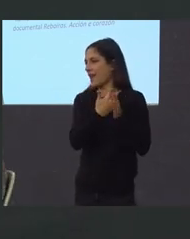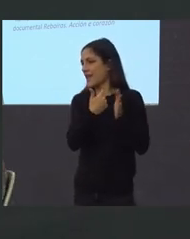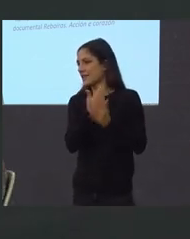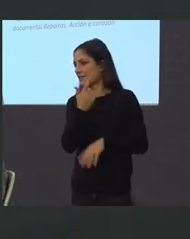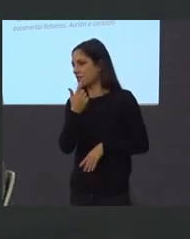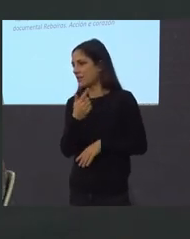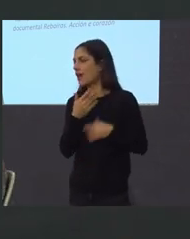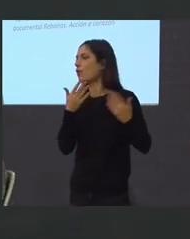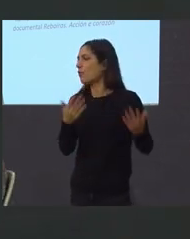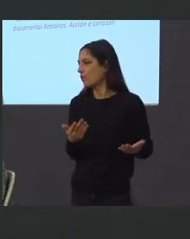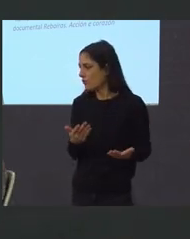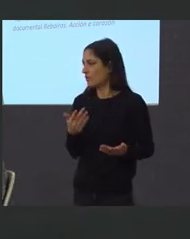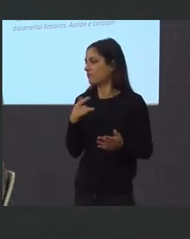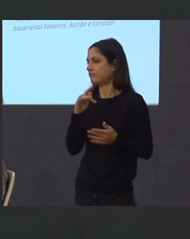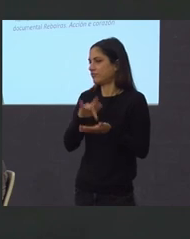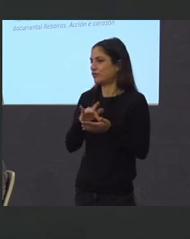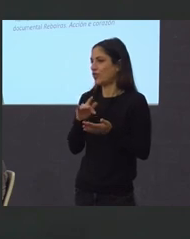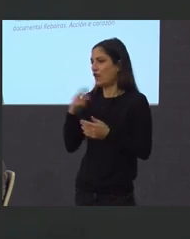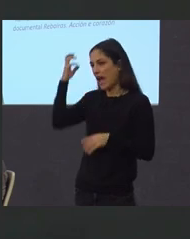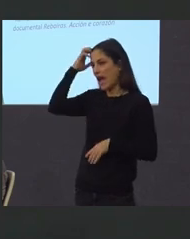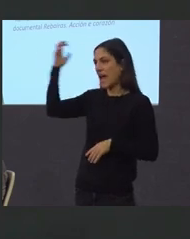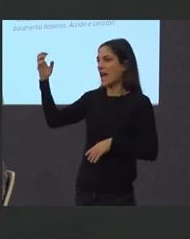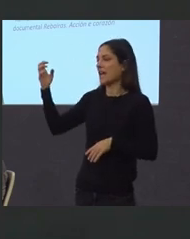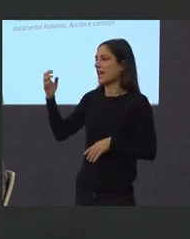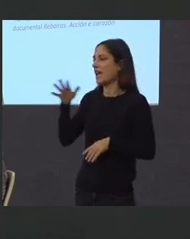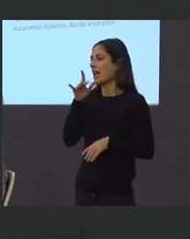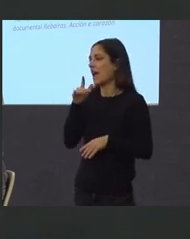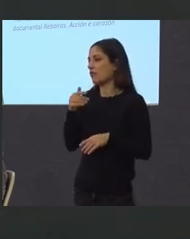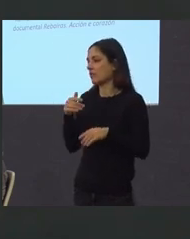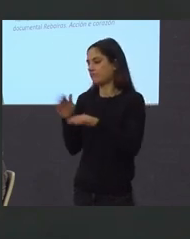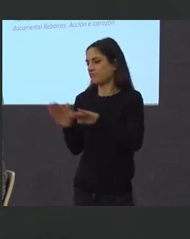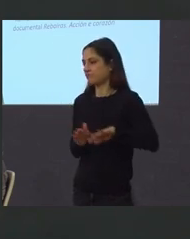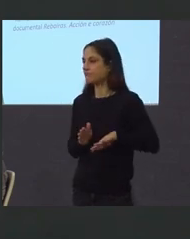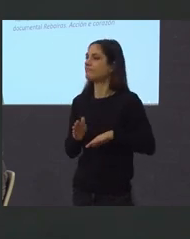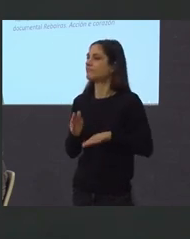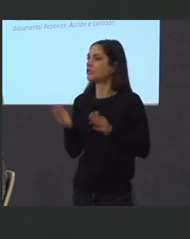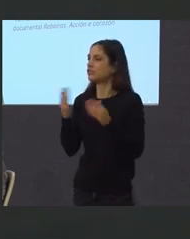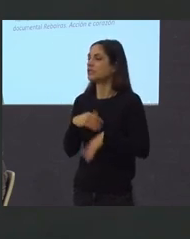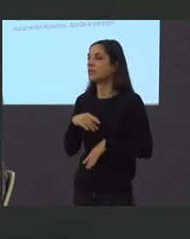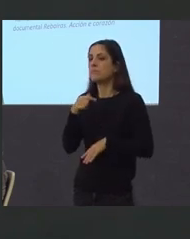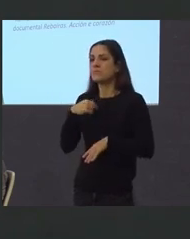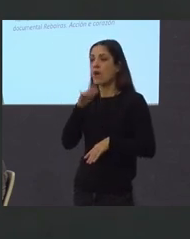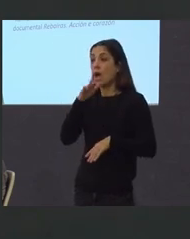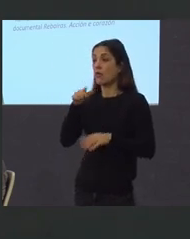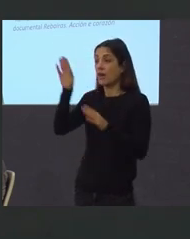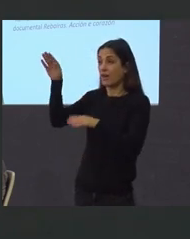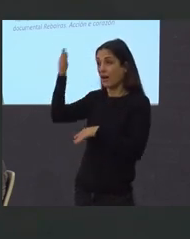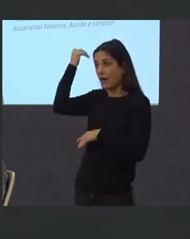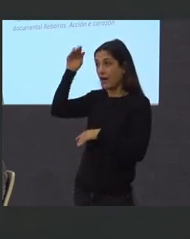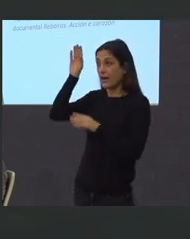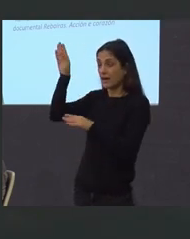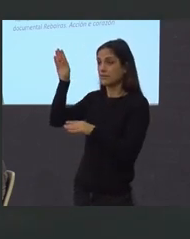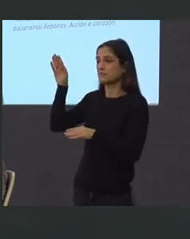nesta conferencia, que o rei emérito ubicado en Abu Dhabi pois